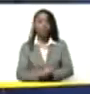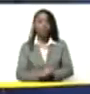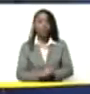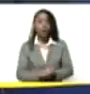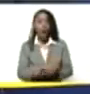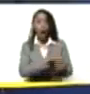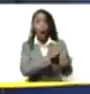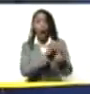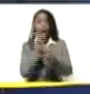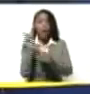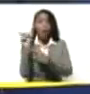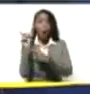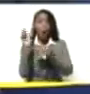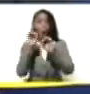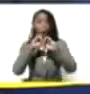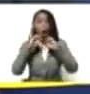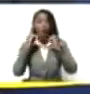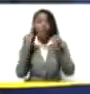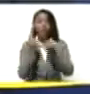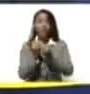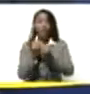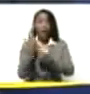es un logro de todos